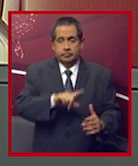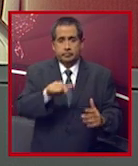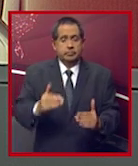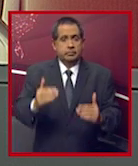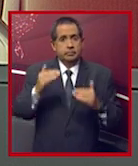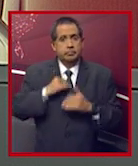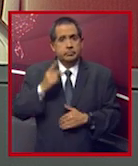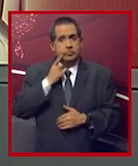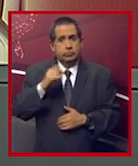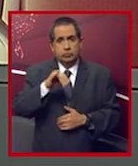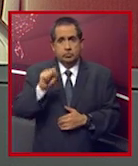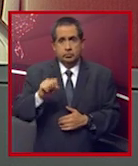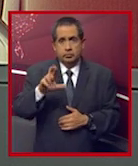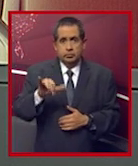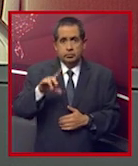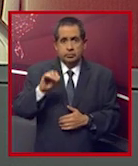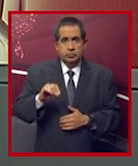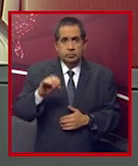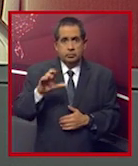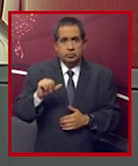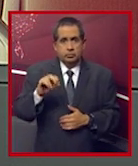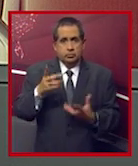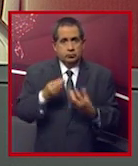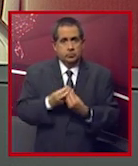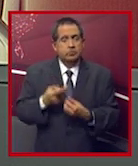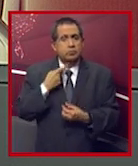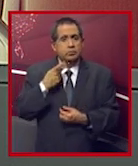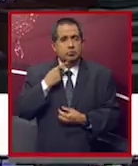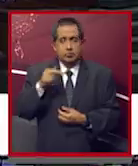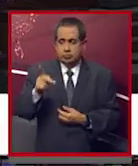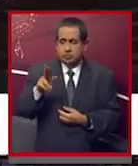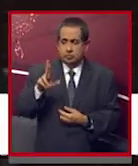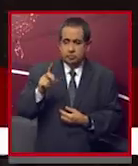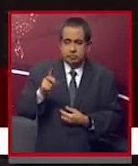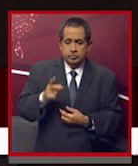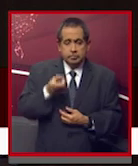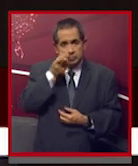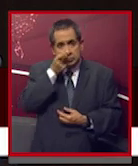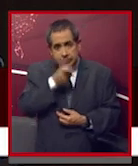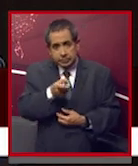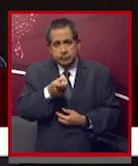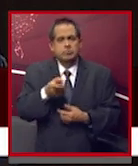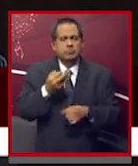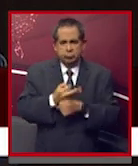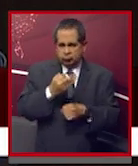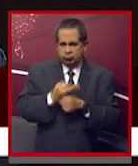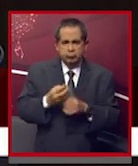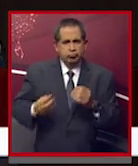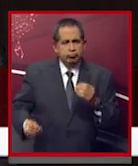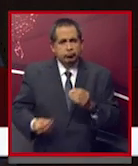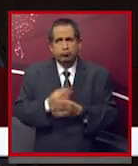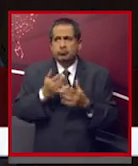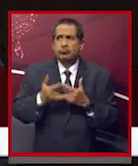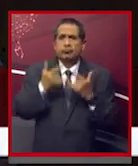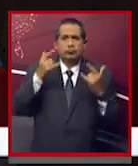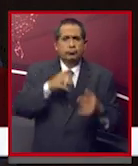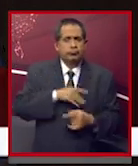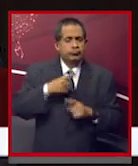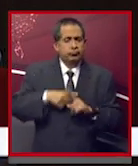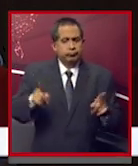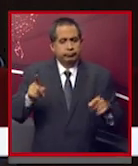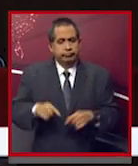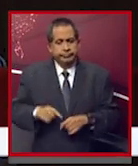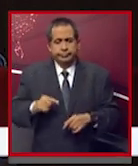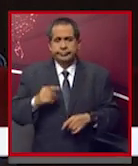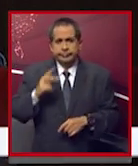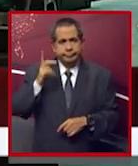diputado José Ricardo Gallardo Cardona del PRD afirmó que esta es una nueva etapa de la historia, destacó que se tiene una gran esperanza en